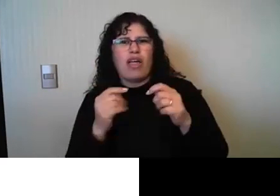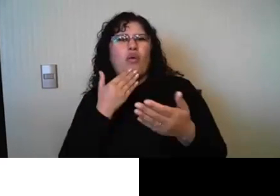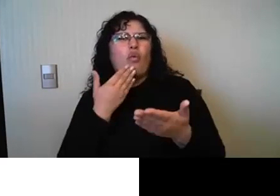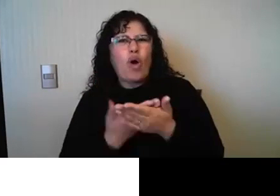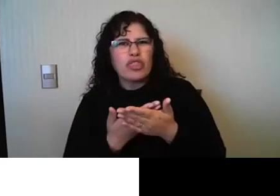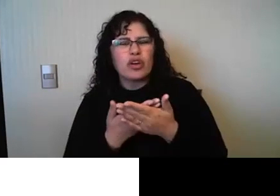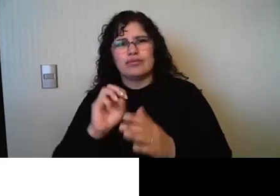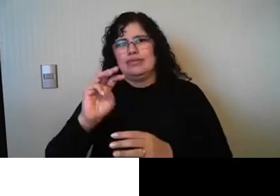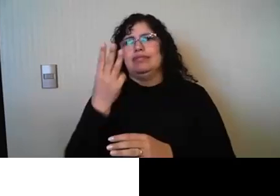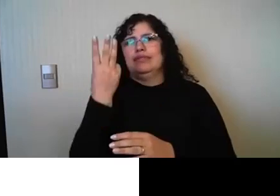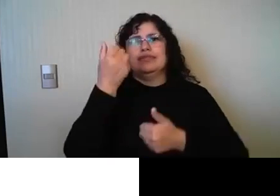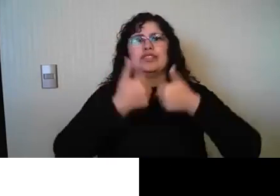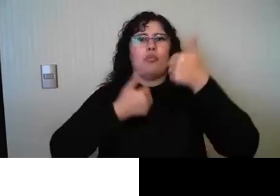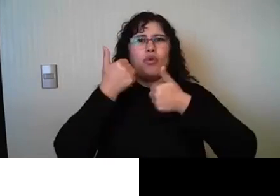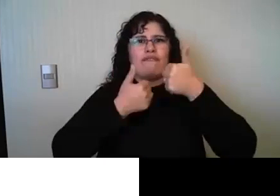¿Sí?